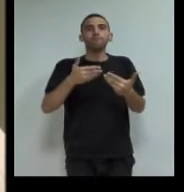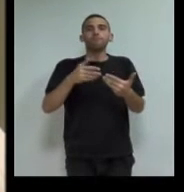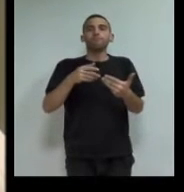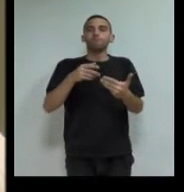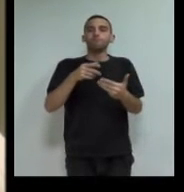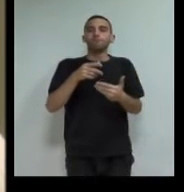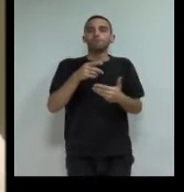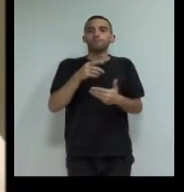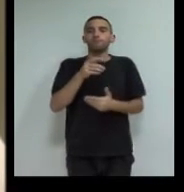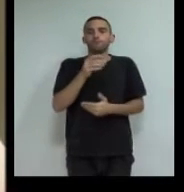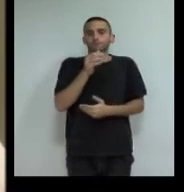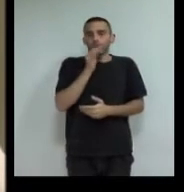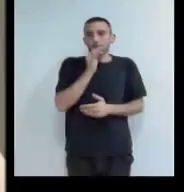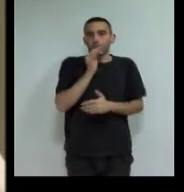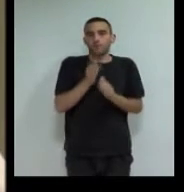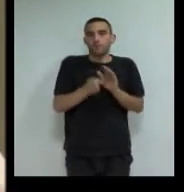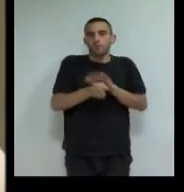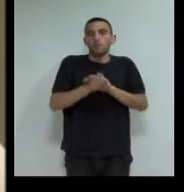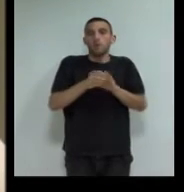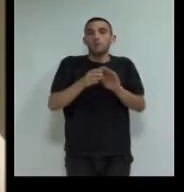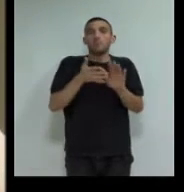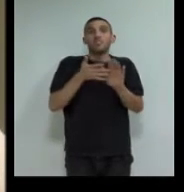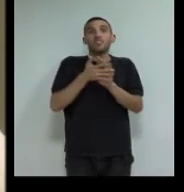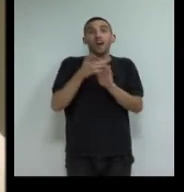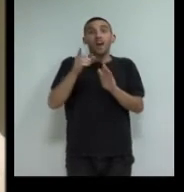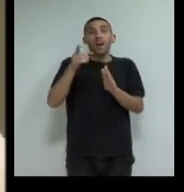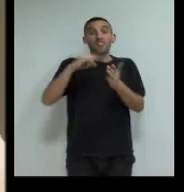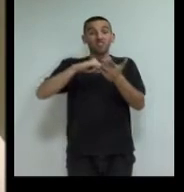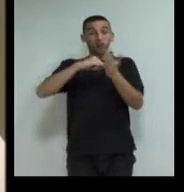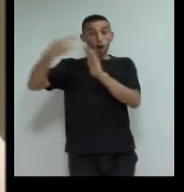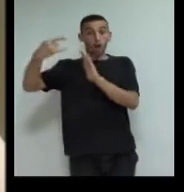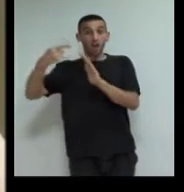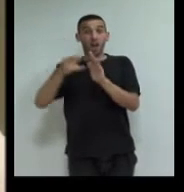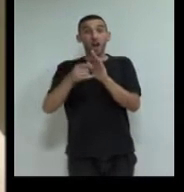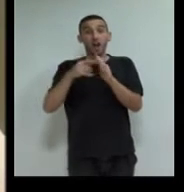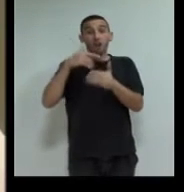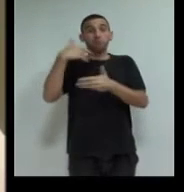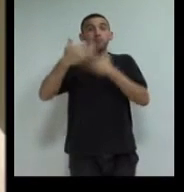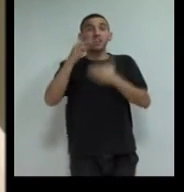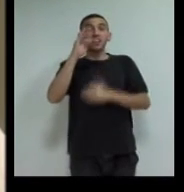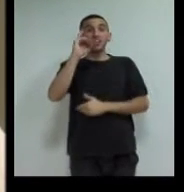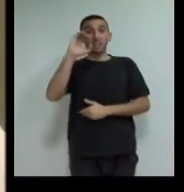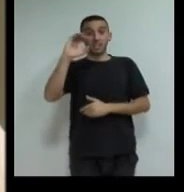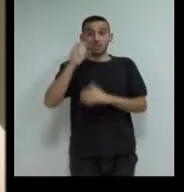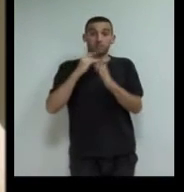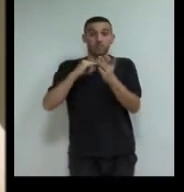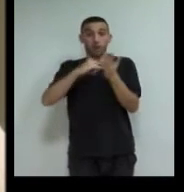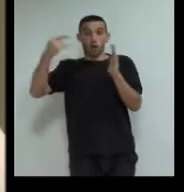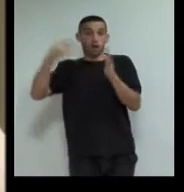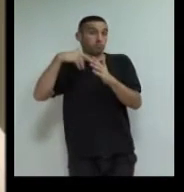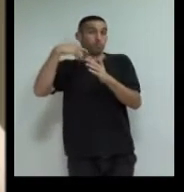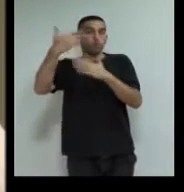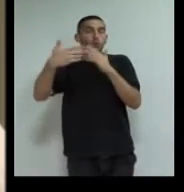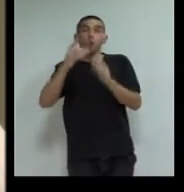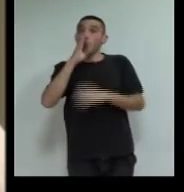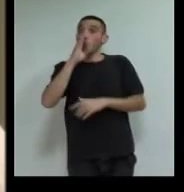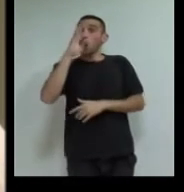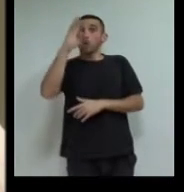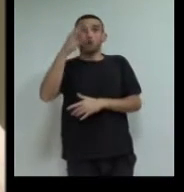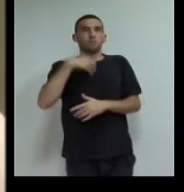pero que dada el avance de las tecnologías, de las TIC, pues yo pienso que de aquí a 4